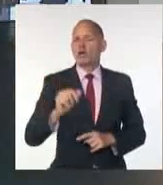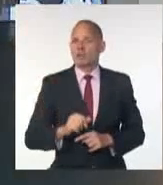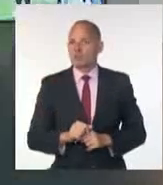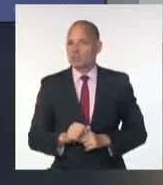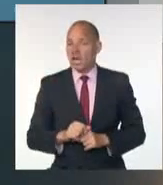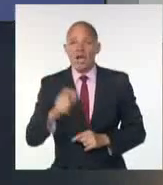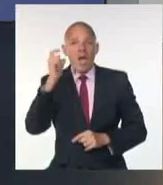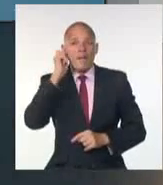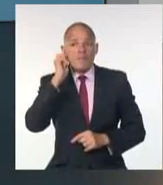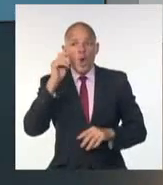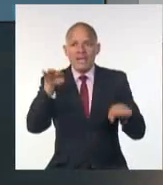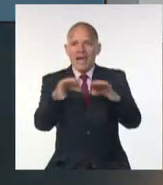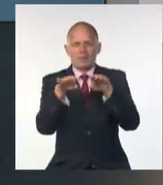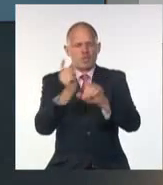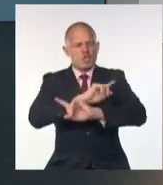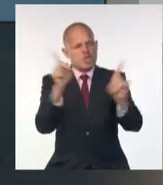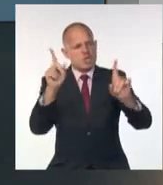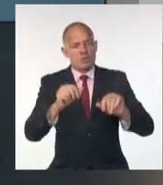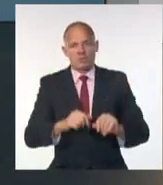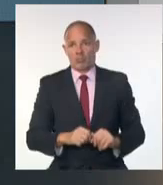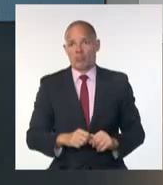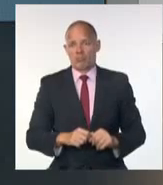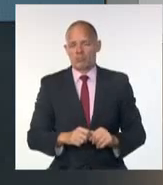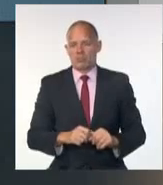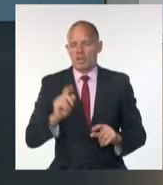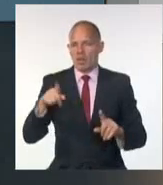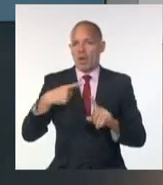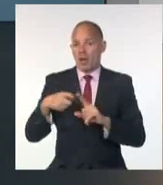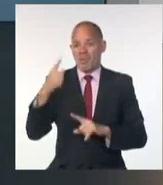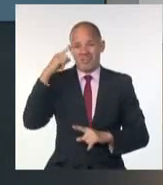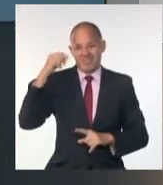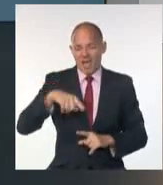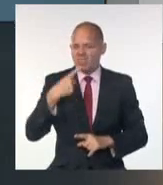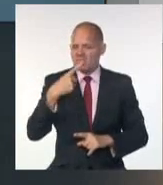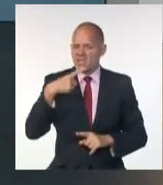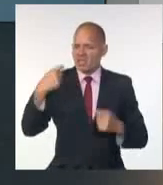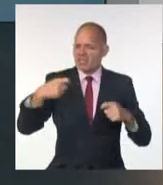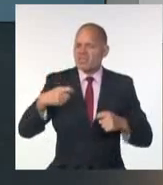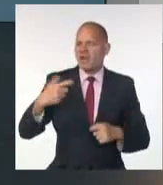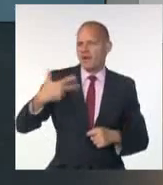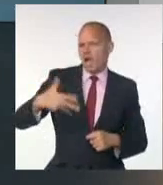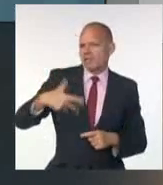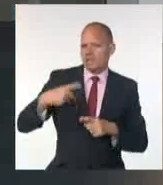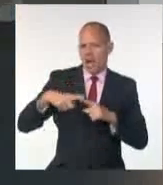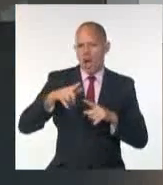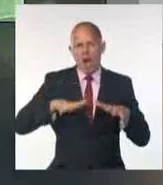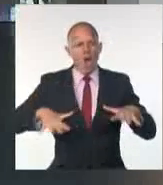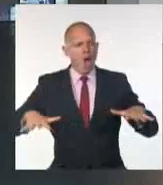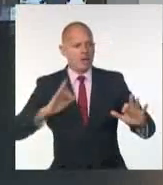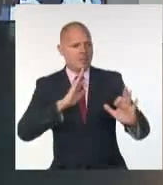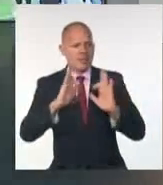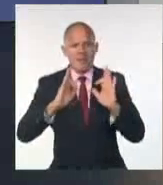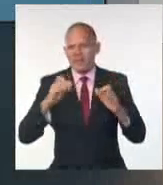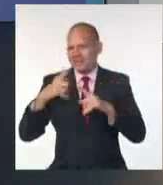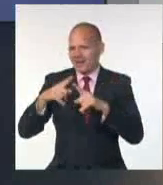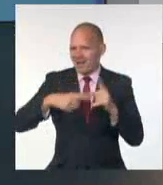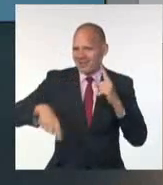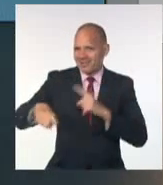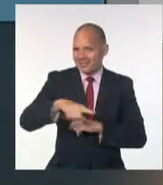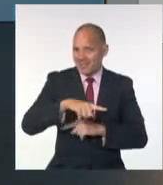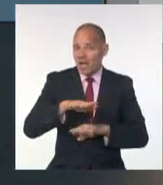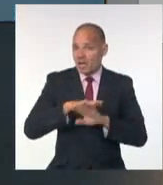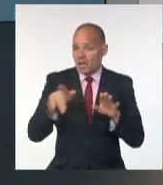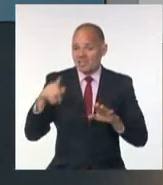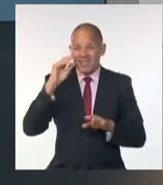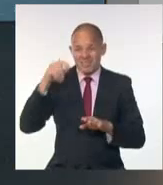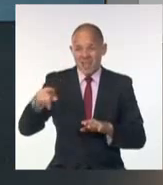pero omitió la terrible crisis y brecha social que sus políticas de recorte han provocado, las libertades que él mismo ha cercenado